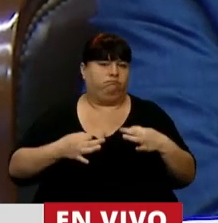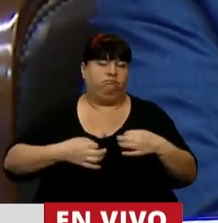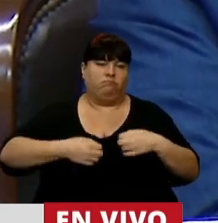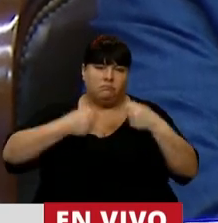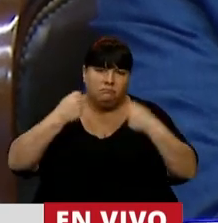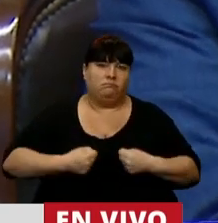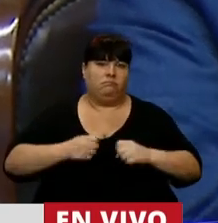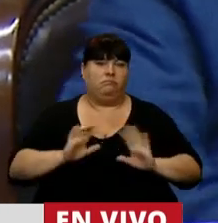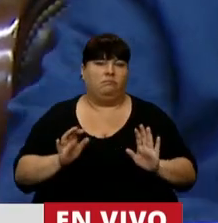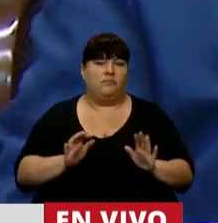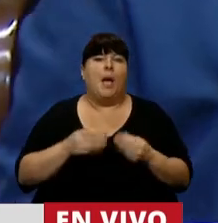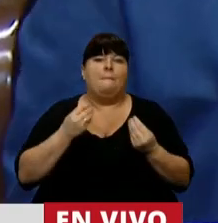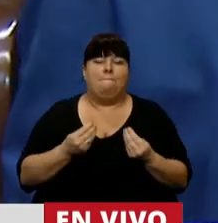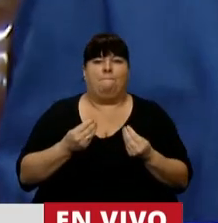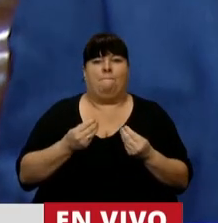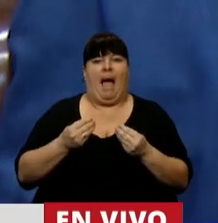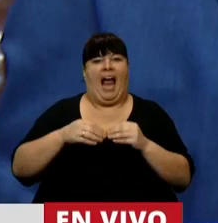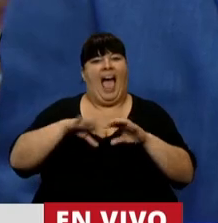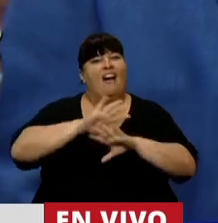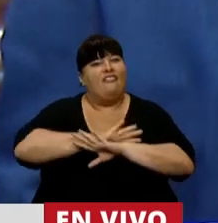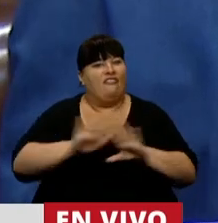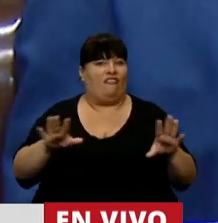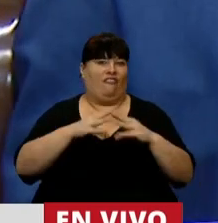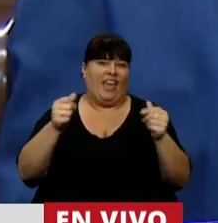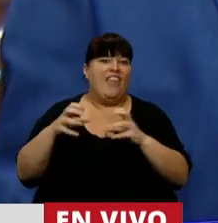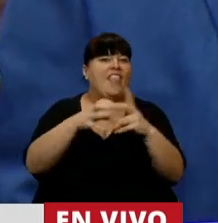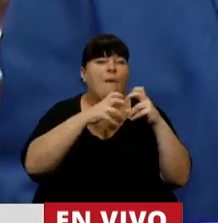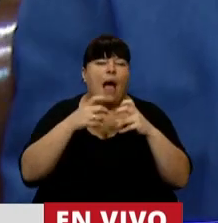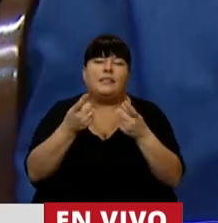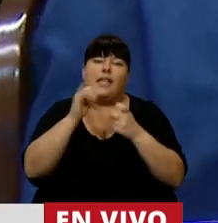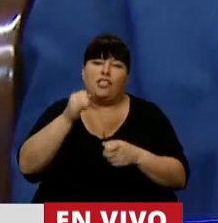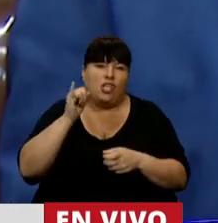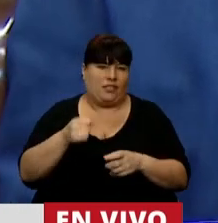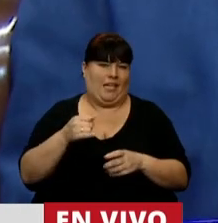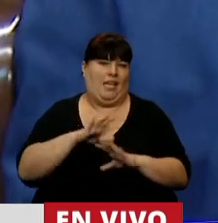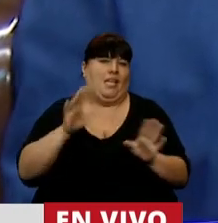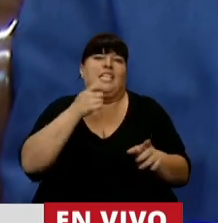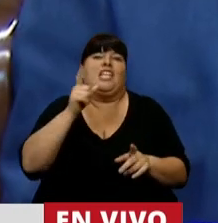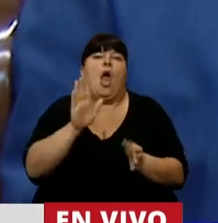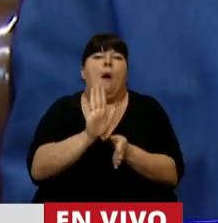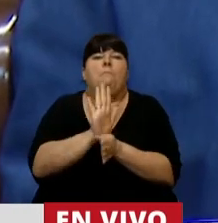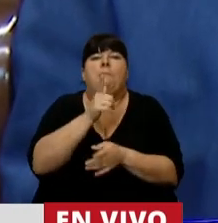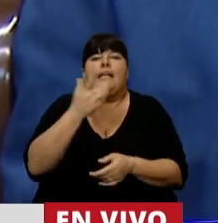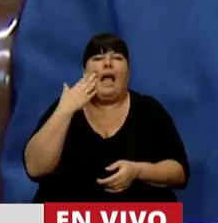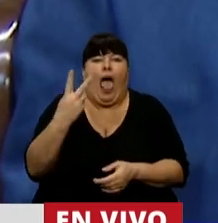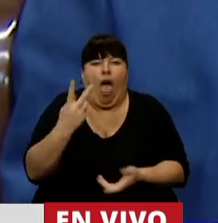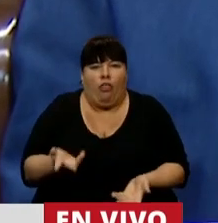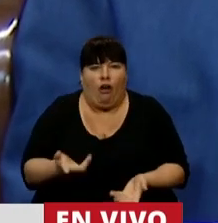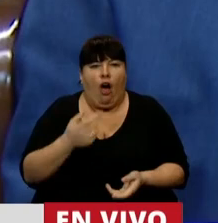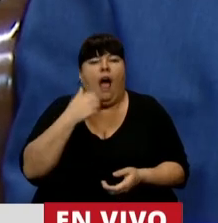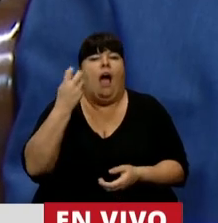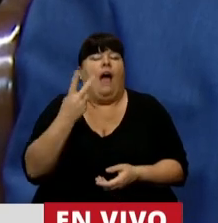mucha determinación, para darle un cierre, un debate necesario, si no convivimos con la hipocresía, que se